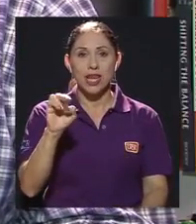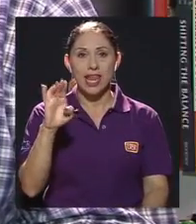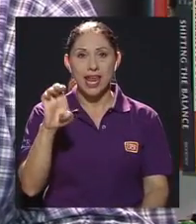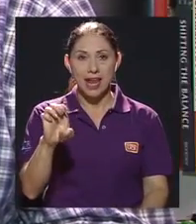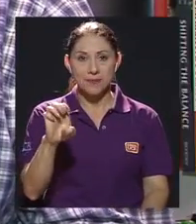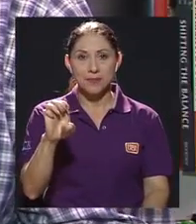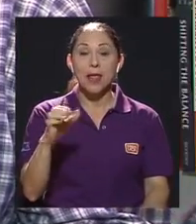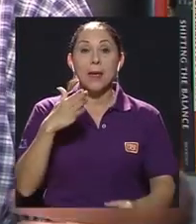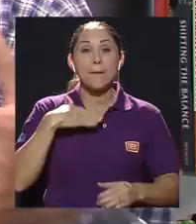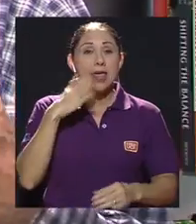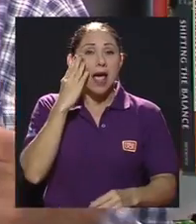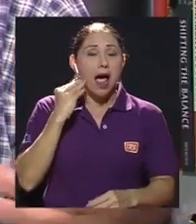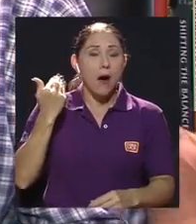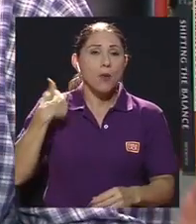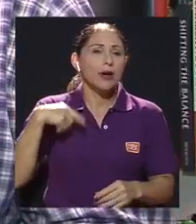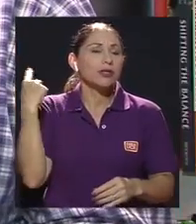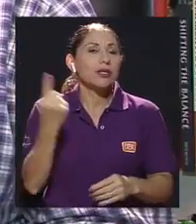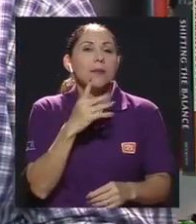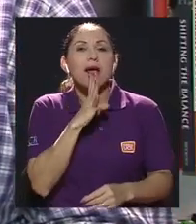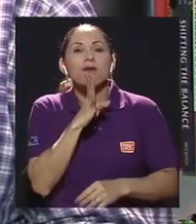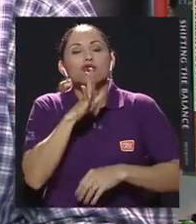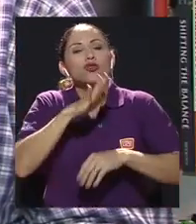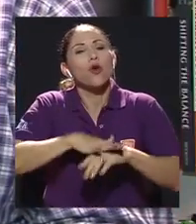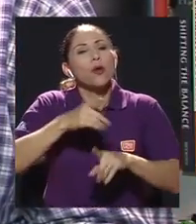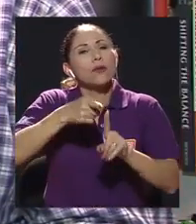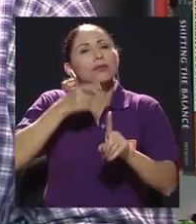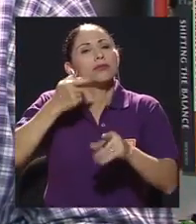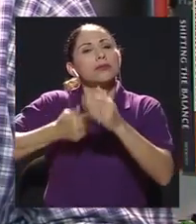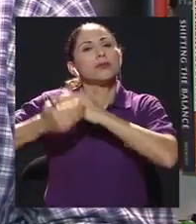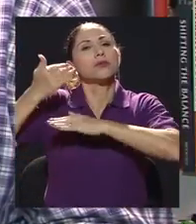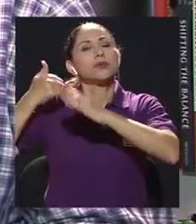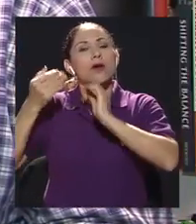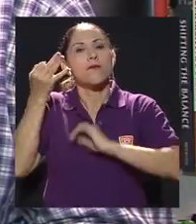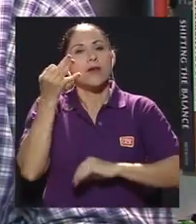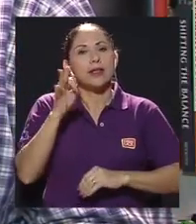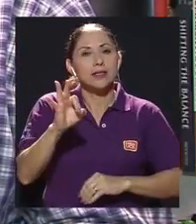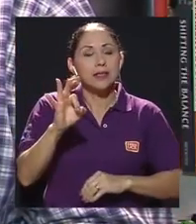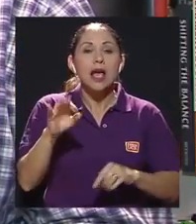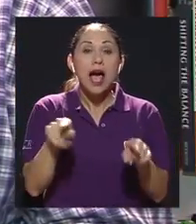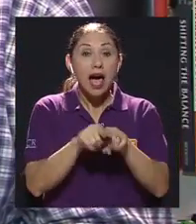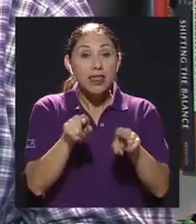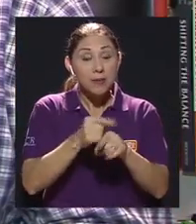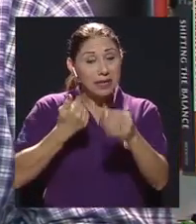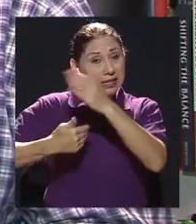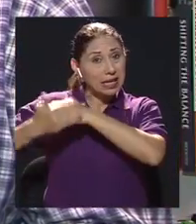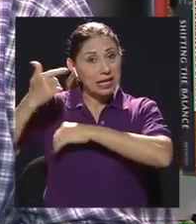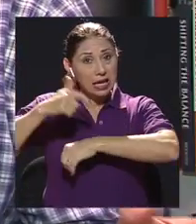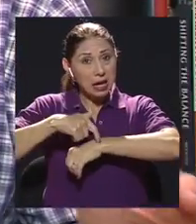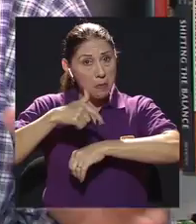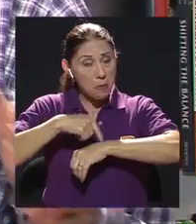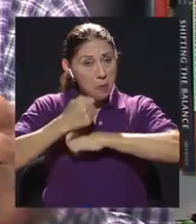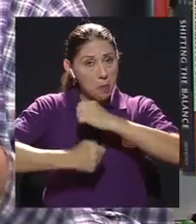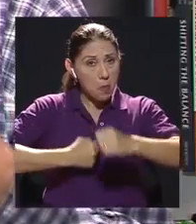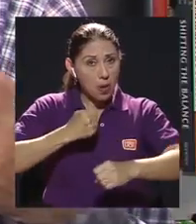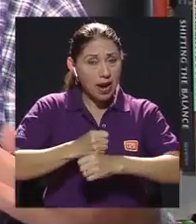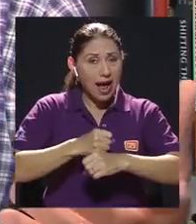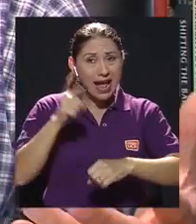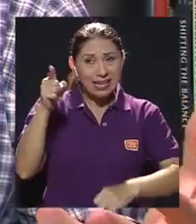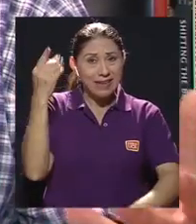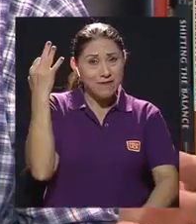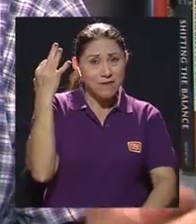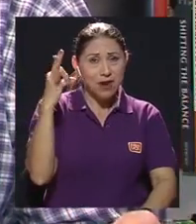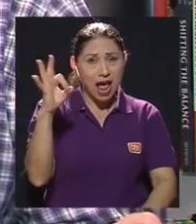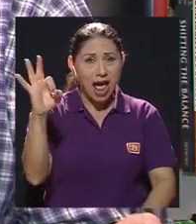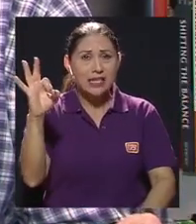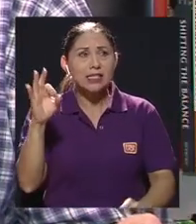siempre habló de los orígenes franceses. Y además era una época donde en Francia había una